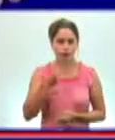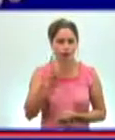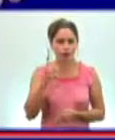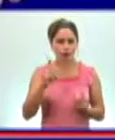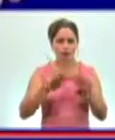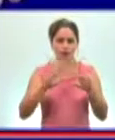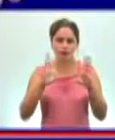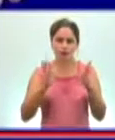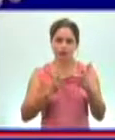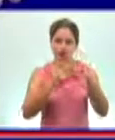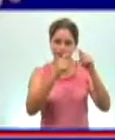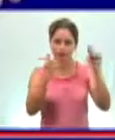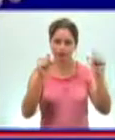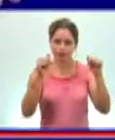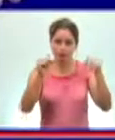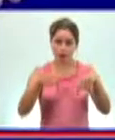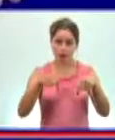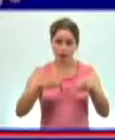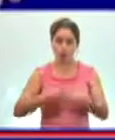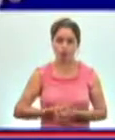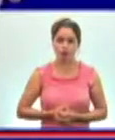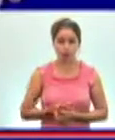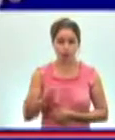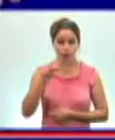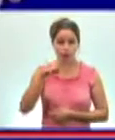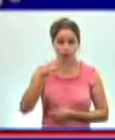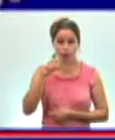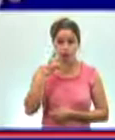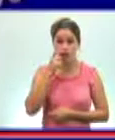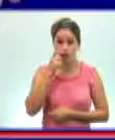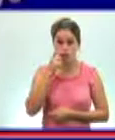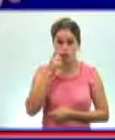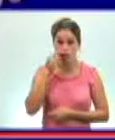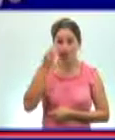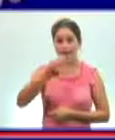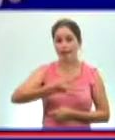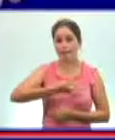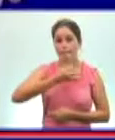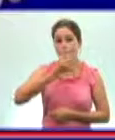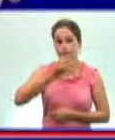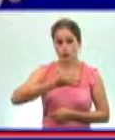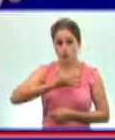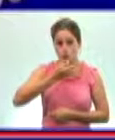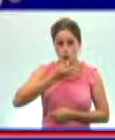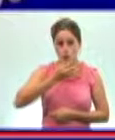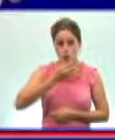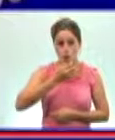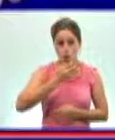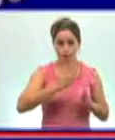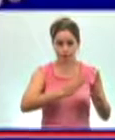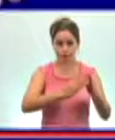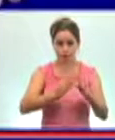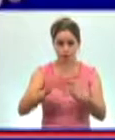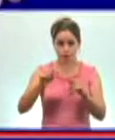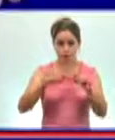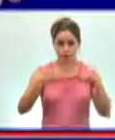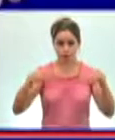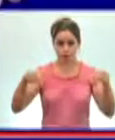realidad. Pablo Lafargue expresó ante una comisión creada en Cuba para